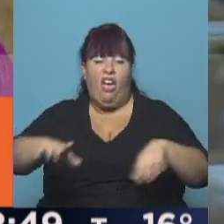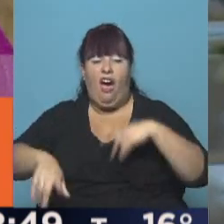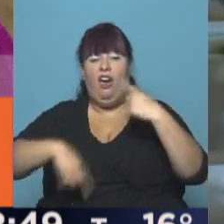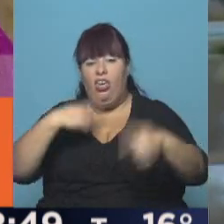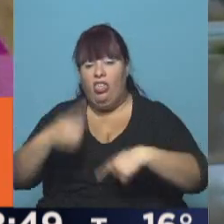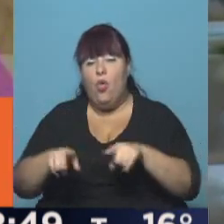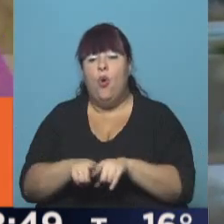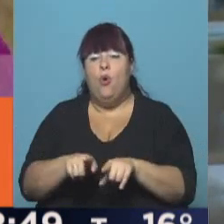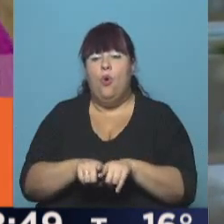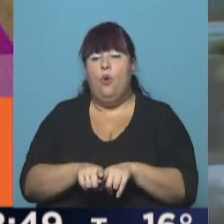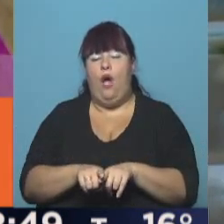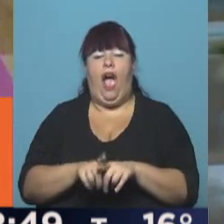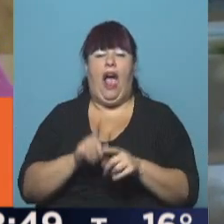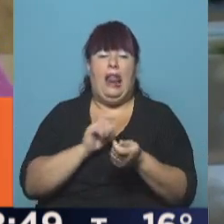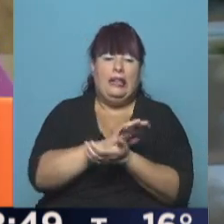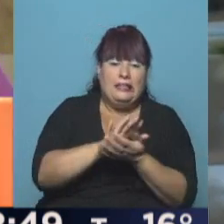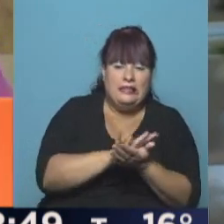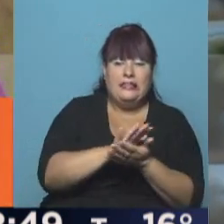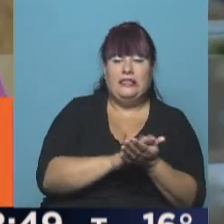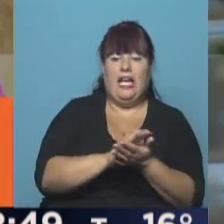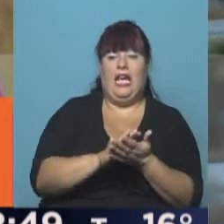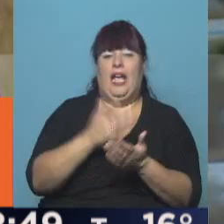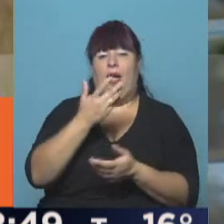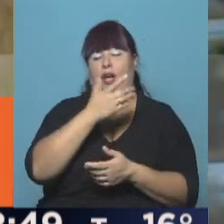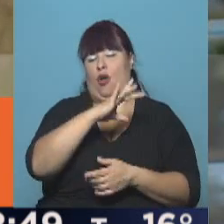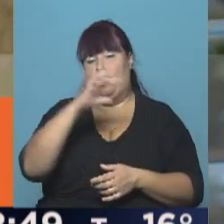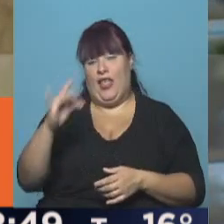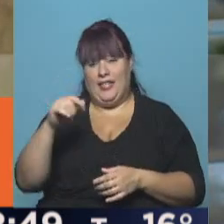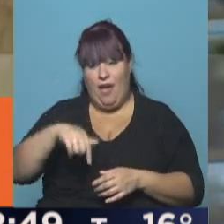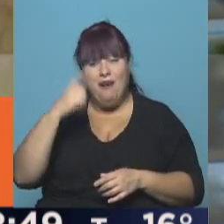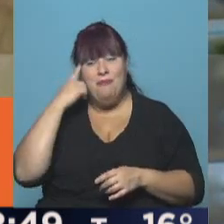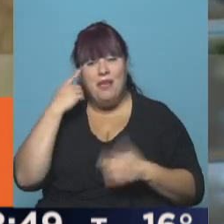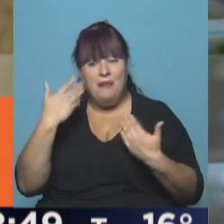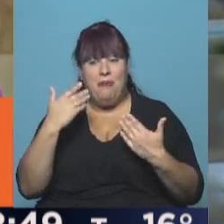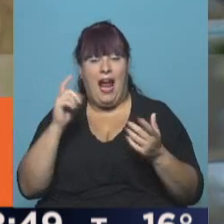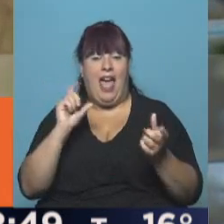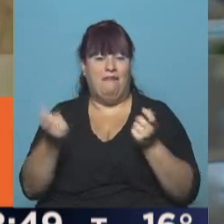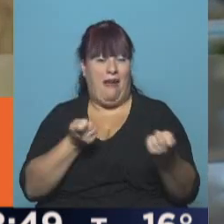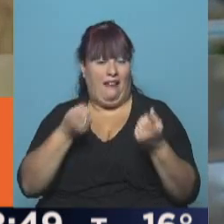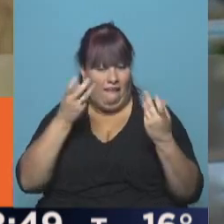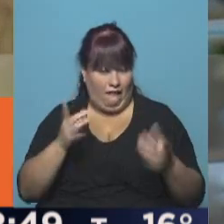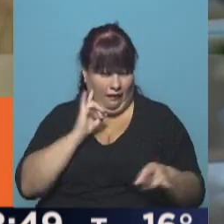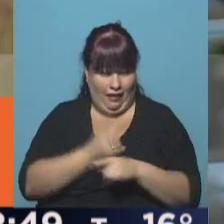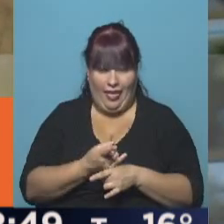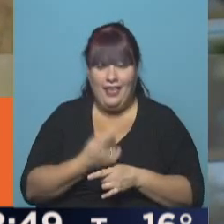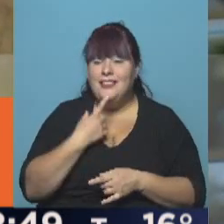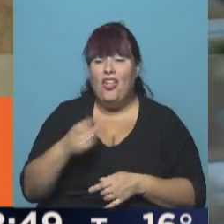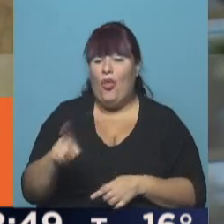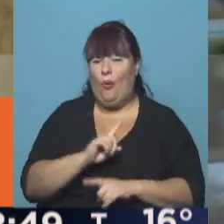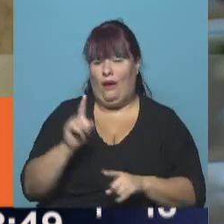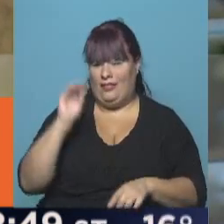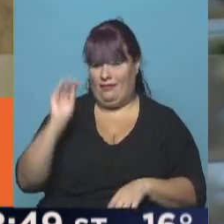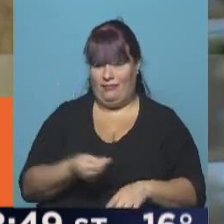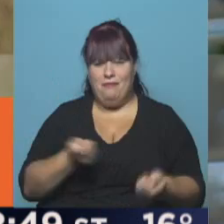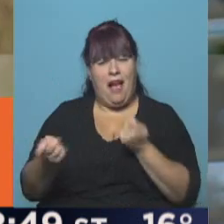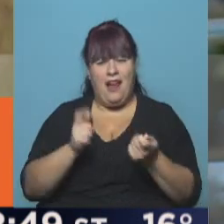fue haciendo algunos arreglos con la dirigencia actual, creyendo que iba a tener margen de maniobra, y se dio cuenta que no iba a tener ningún margen